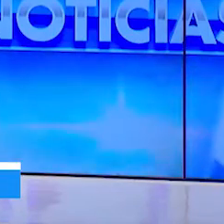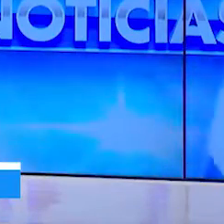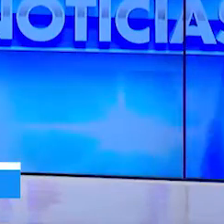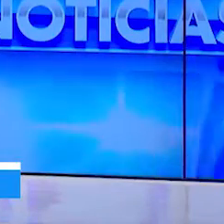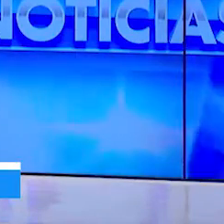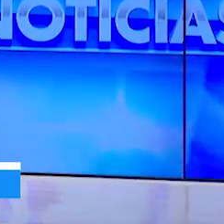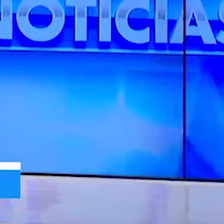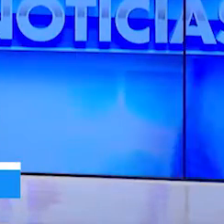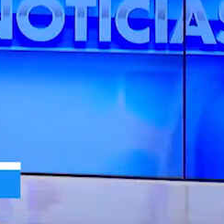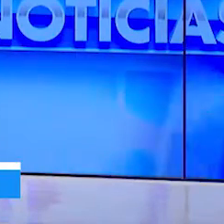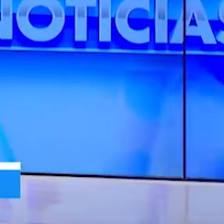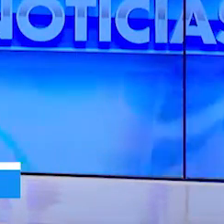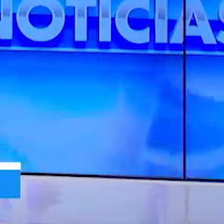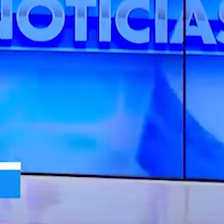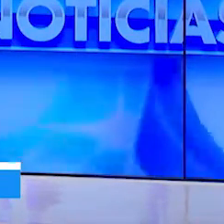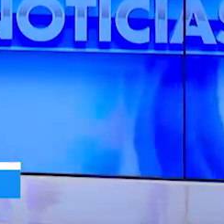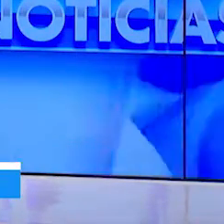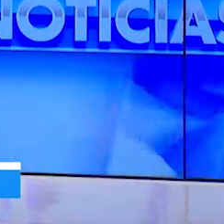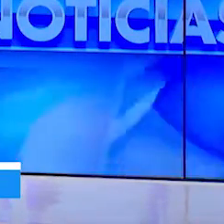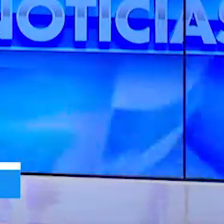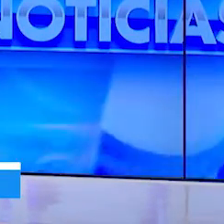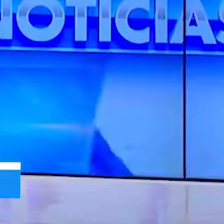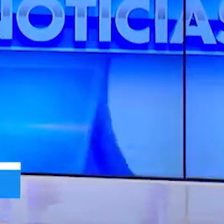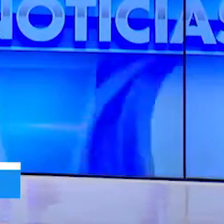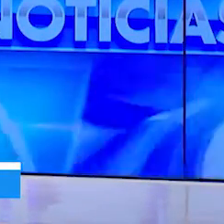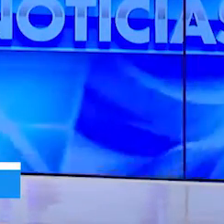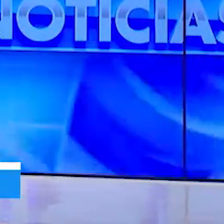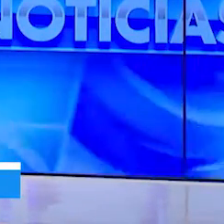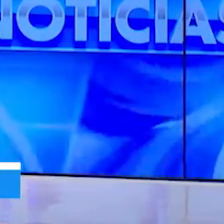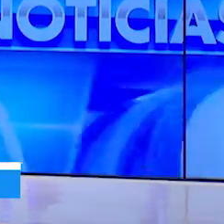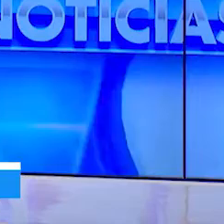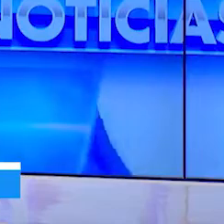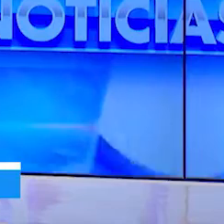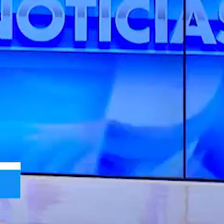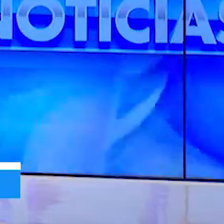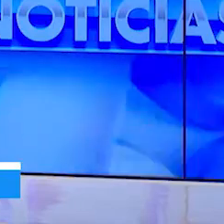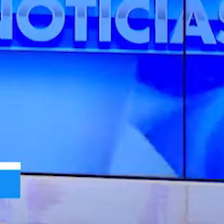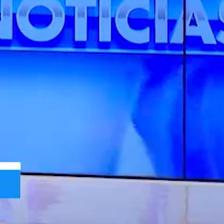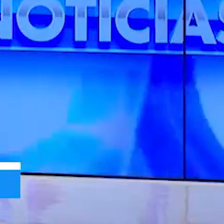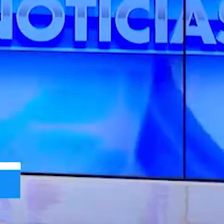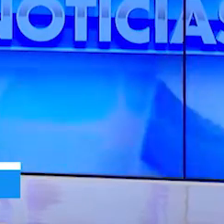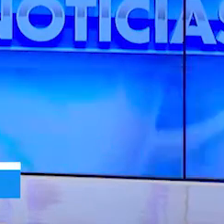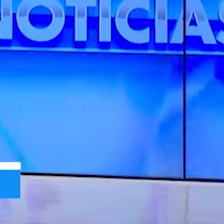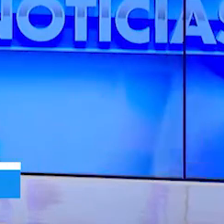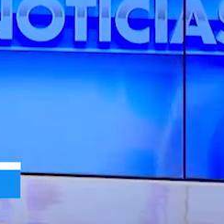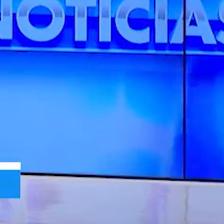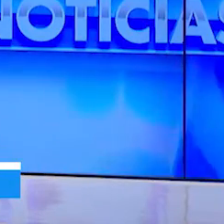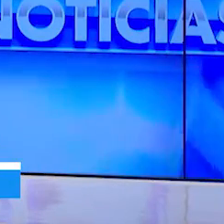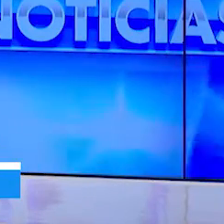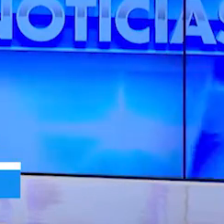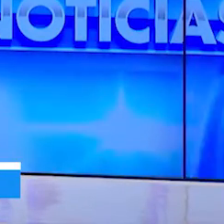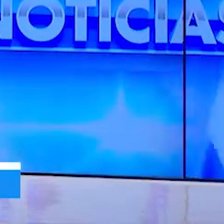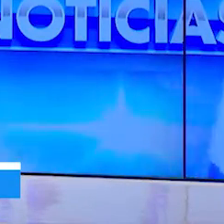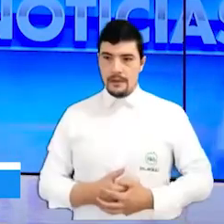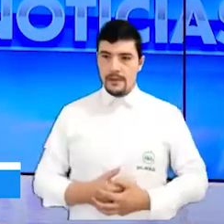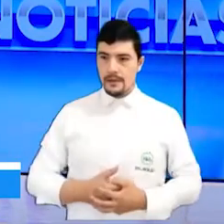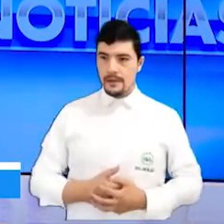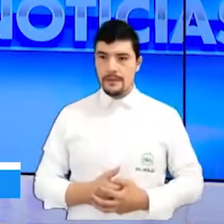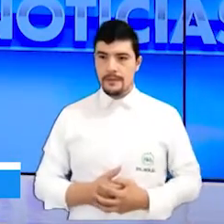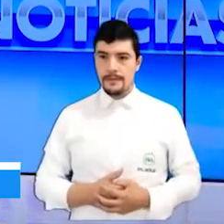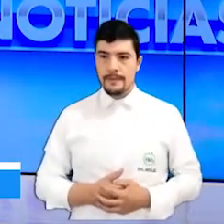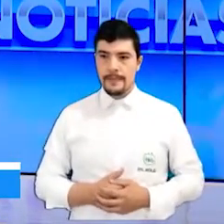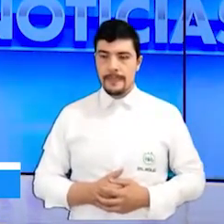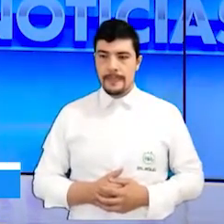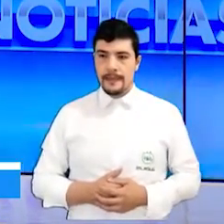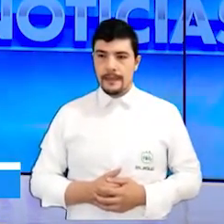Y la alcaldía de Bucaramanga afirmó estar trabajando en un paquete de ayudas para los estratos 3 y 4, entendiendo que la gran parte de esta población